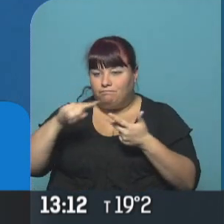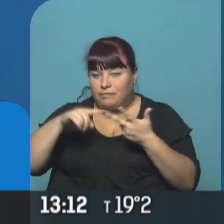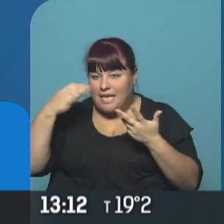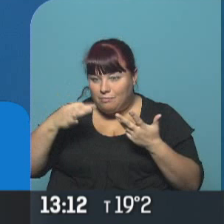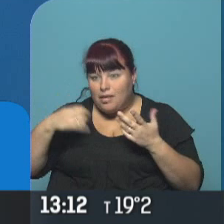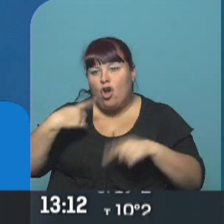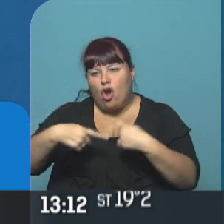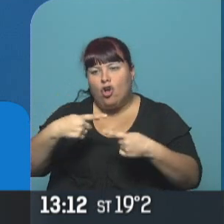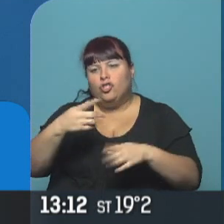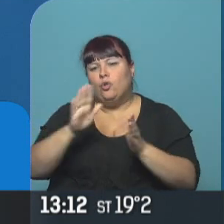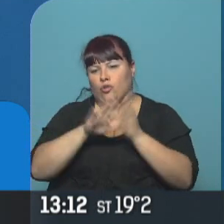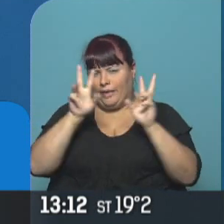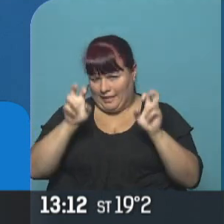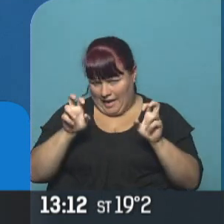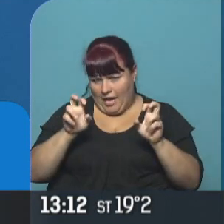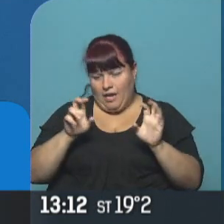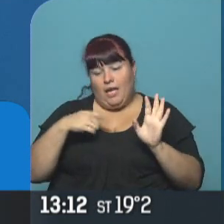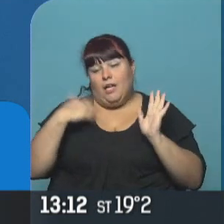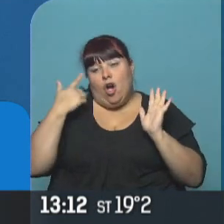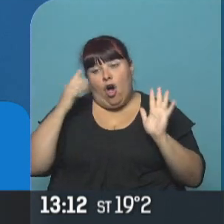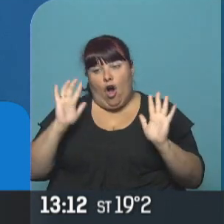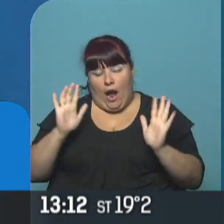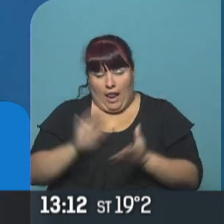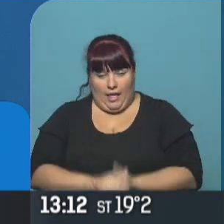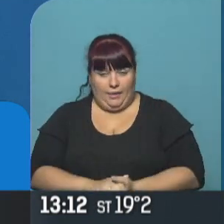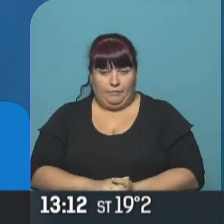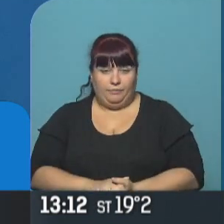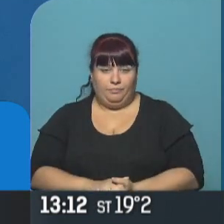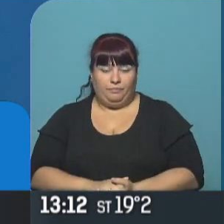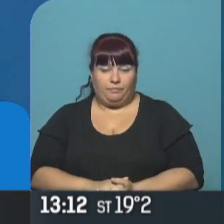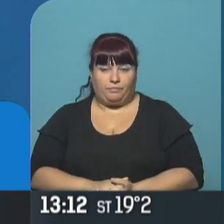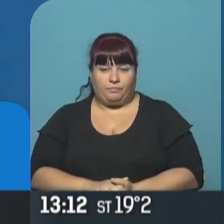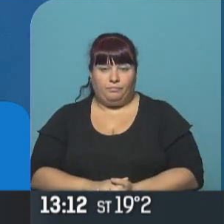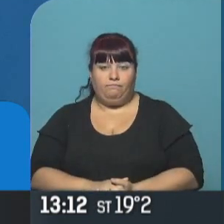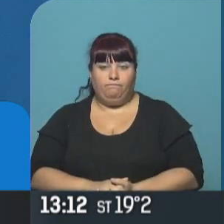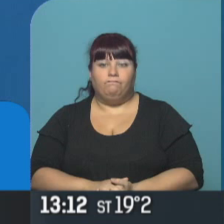seguir hablando sobre los temas y esperamos que